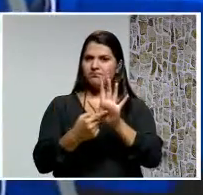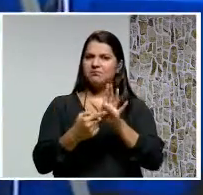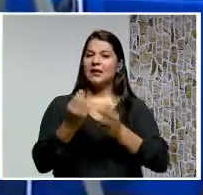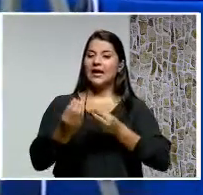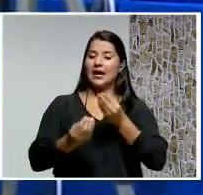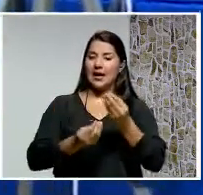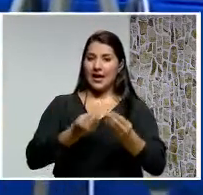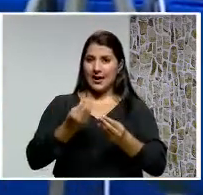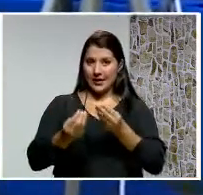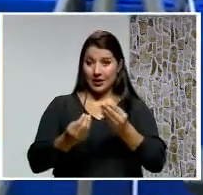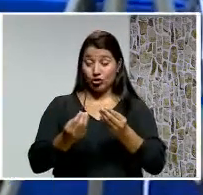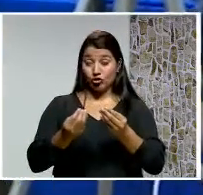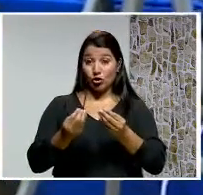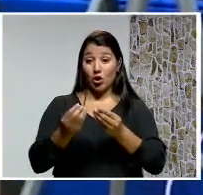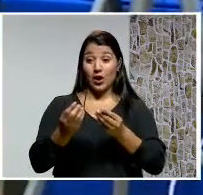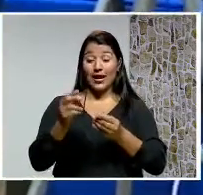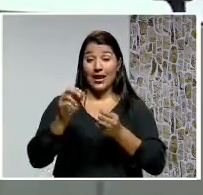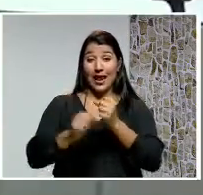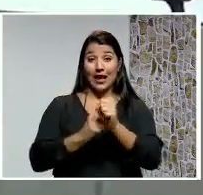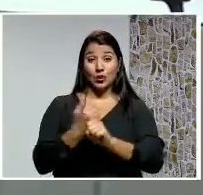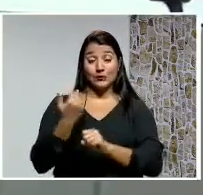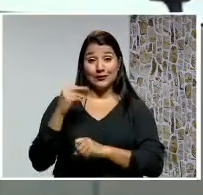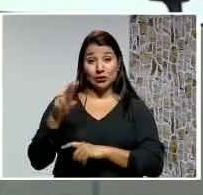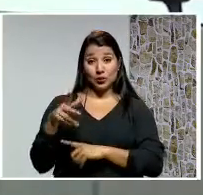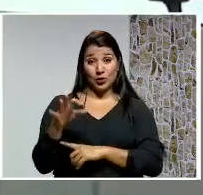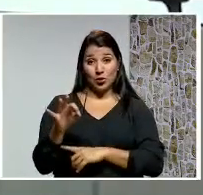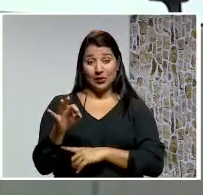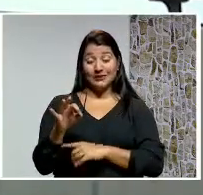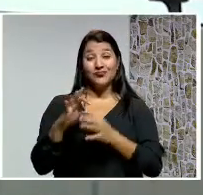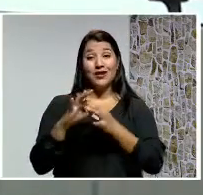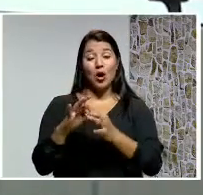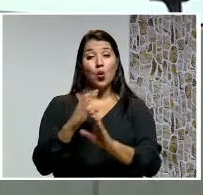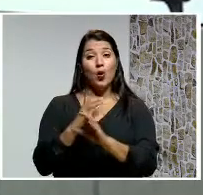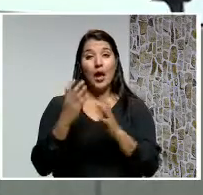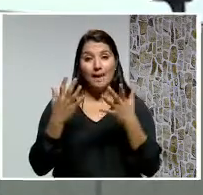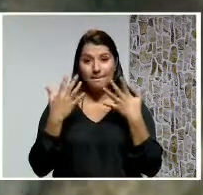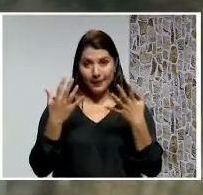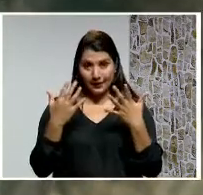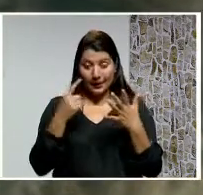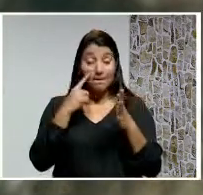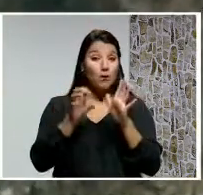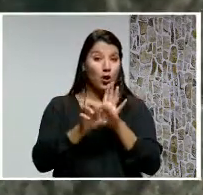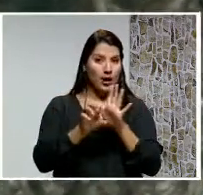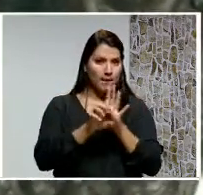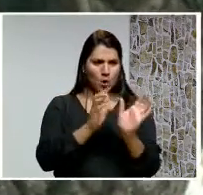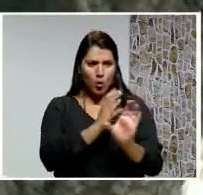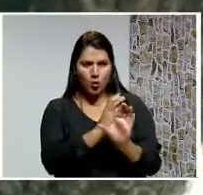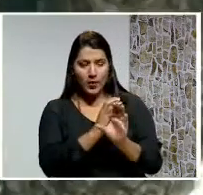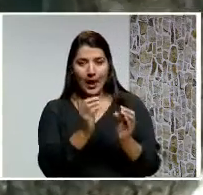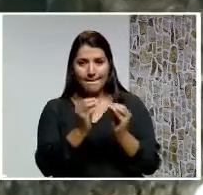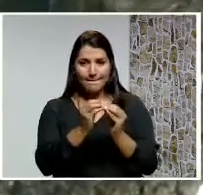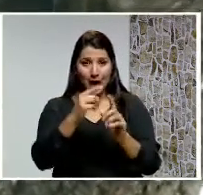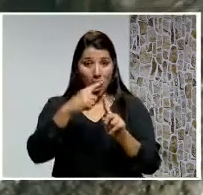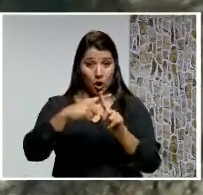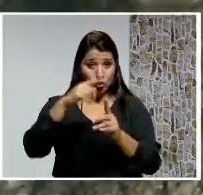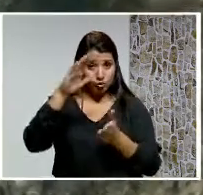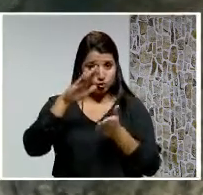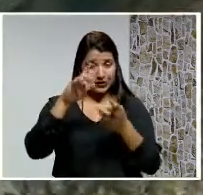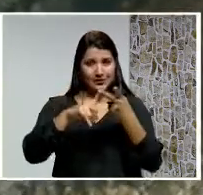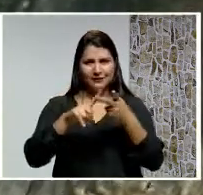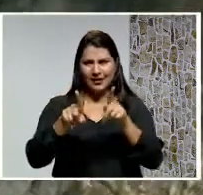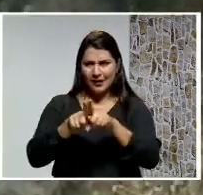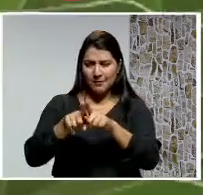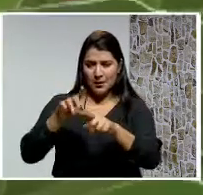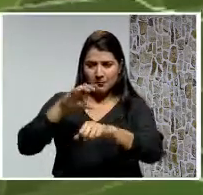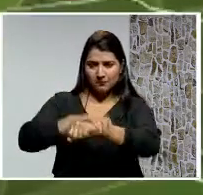materia ambiental durante el 2019, en donde resaltan las acciones en Cruzitas, así como la detención de extranjeros que fueron